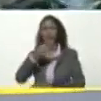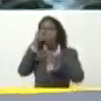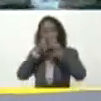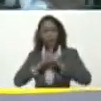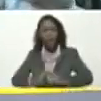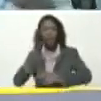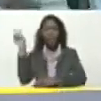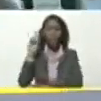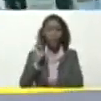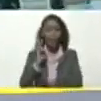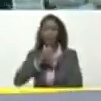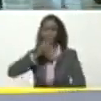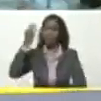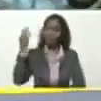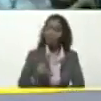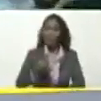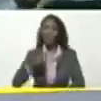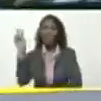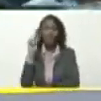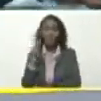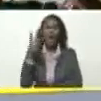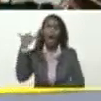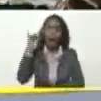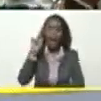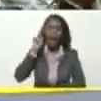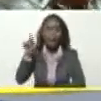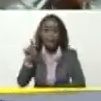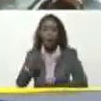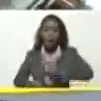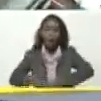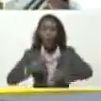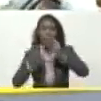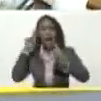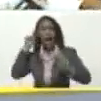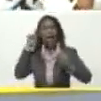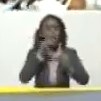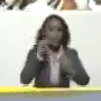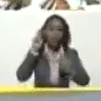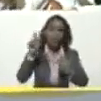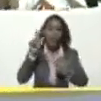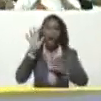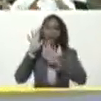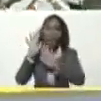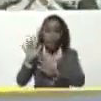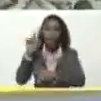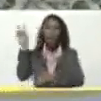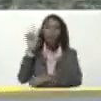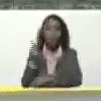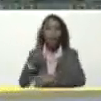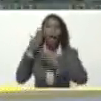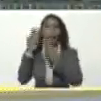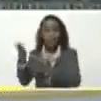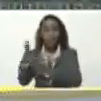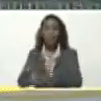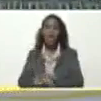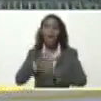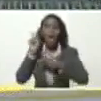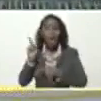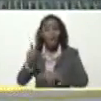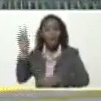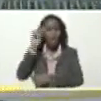la Venezuela de calidad, la Venezuela que hay que construir, hacia donde nos dirigimos, hacia esa Venezuela de verdad, esa